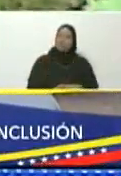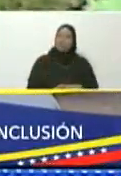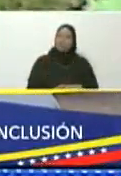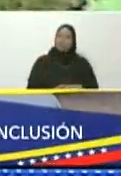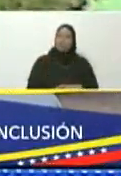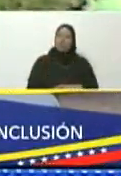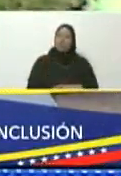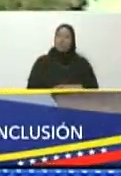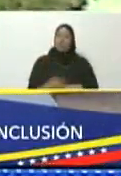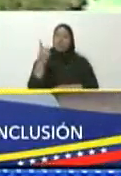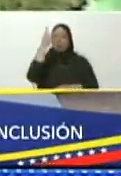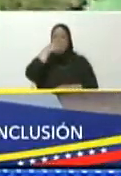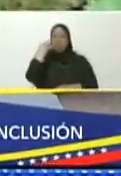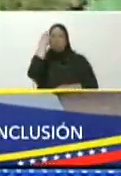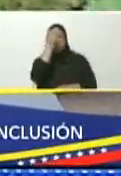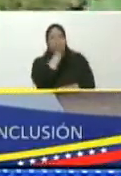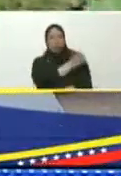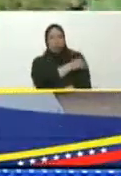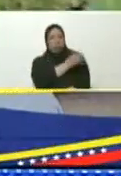rostro nacibundo.